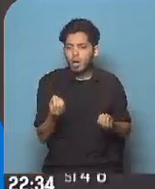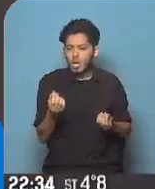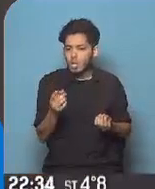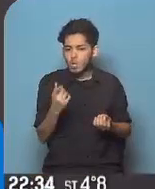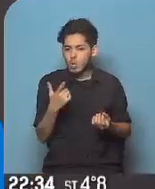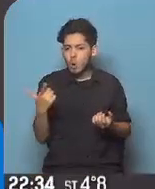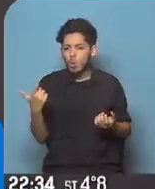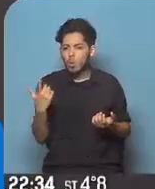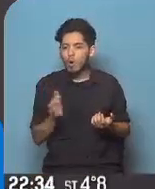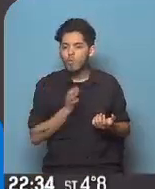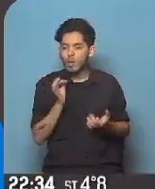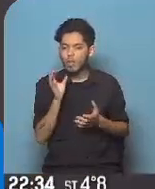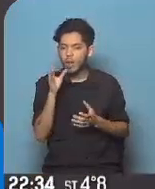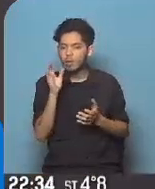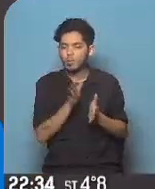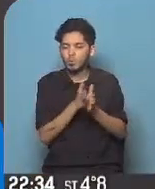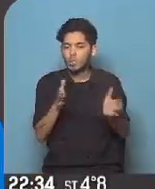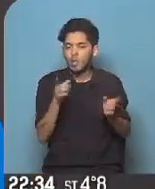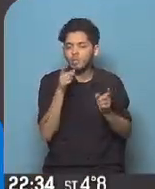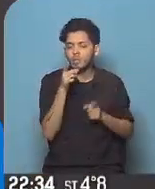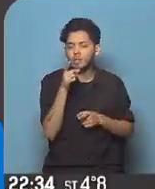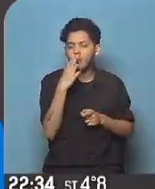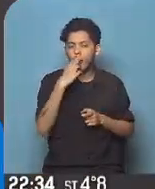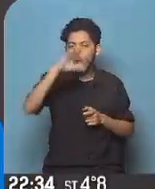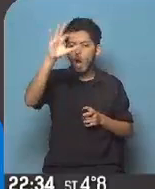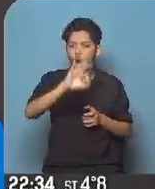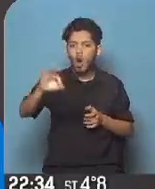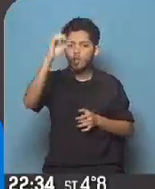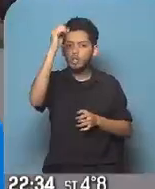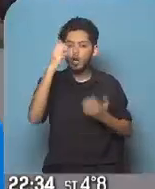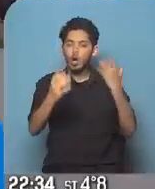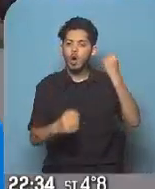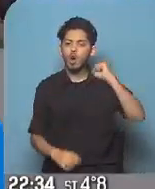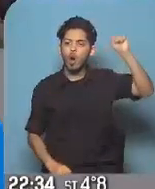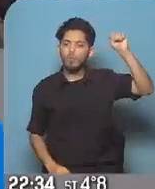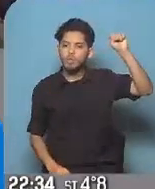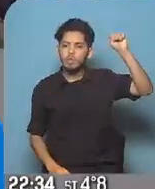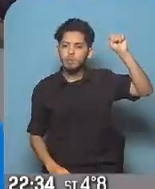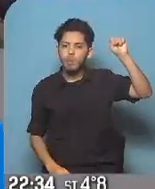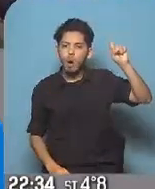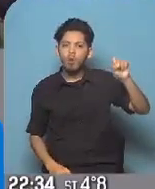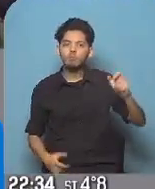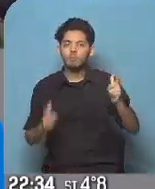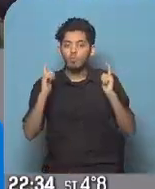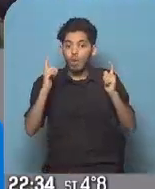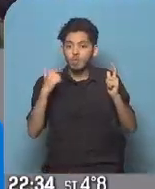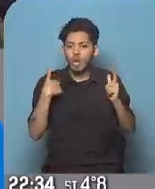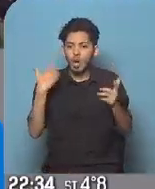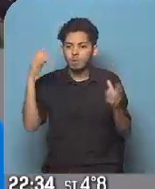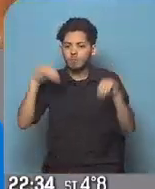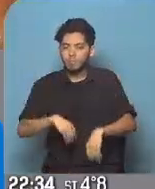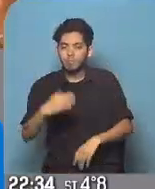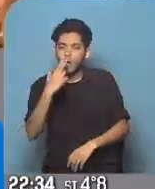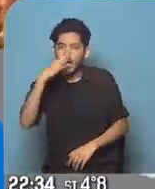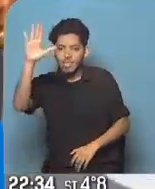el comunismo de la Alemania oriental rechazó y festejó la caída del nazismo, sin embargo,